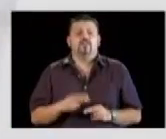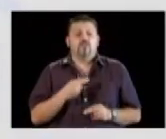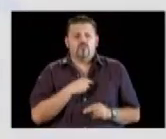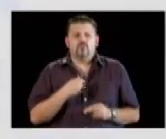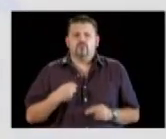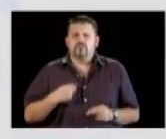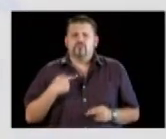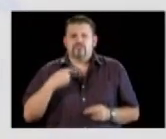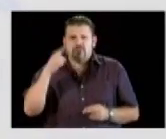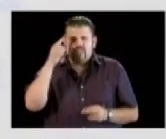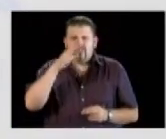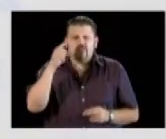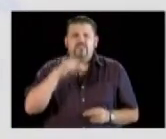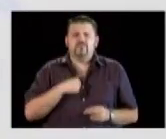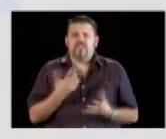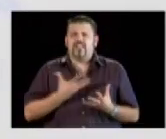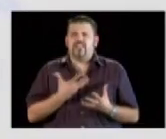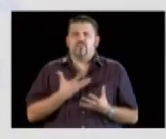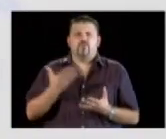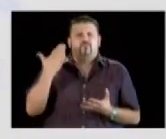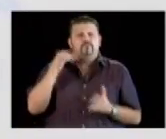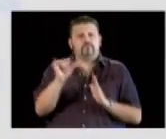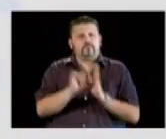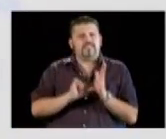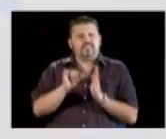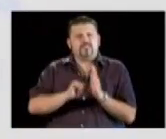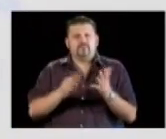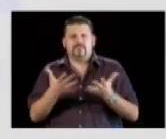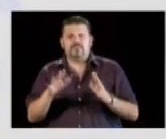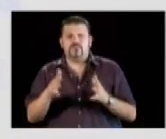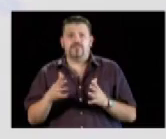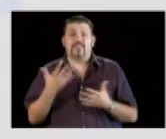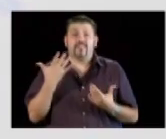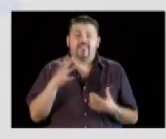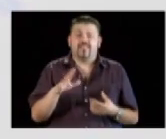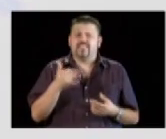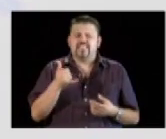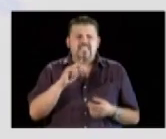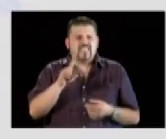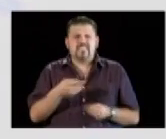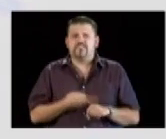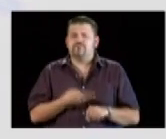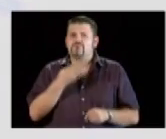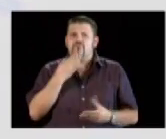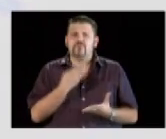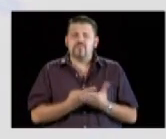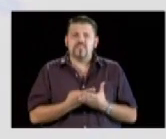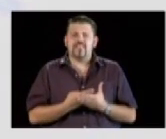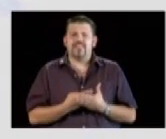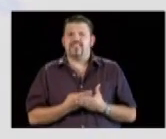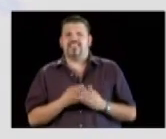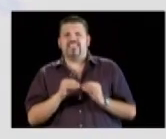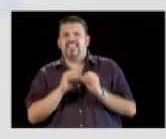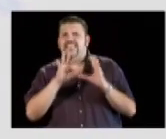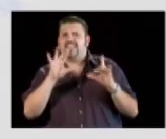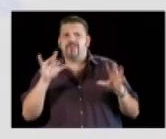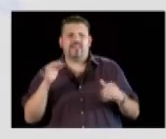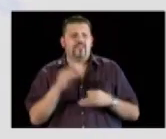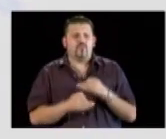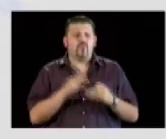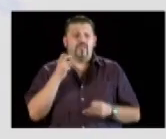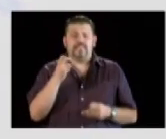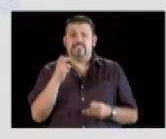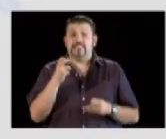los recomiendo, yo lo he estado usando ya durante algunos meses y es increíble. Es unisex el